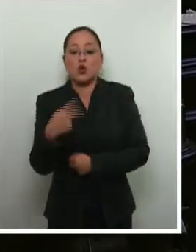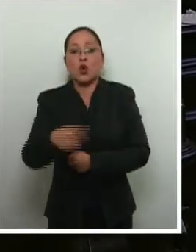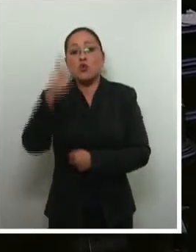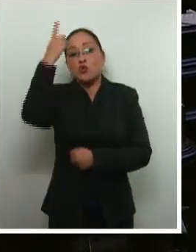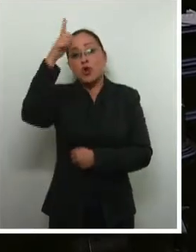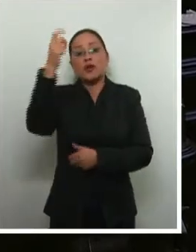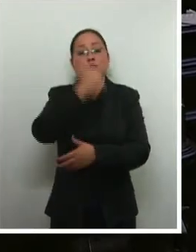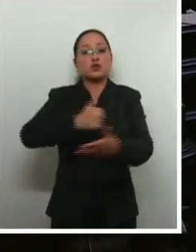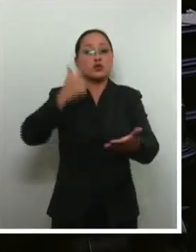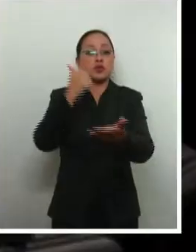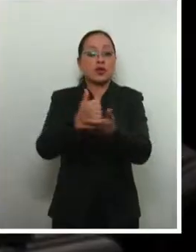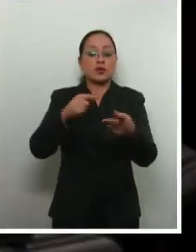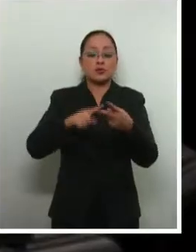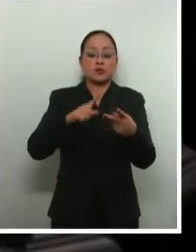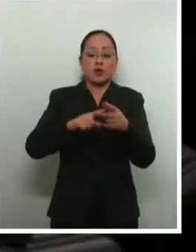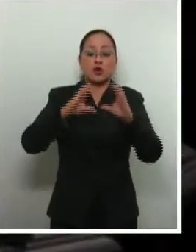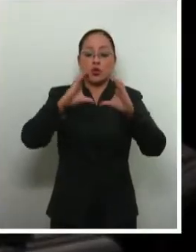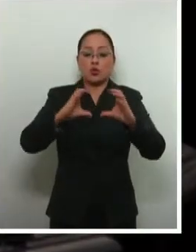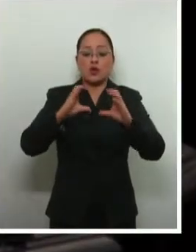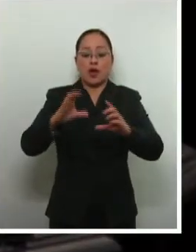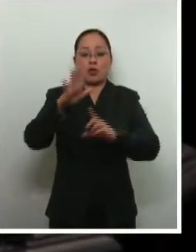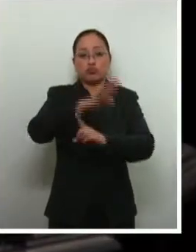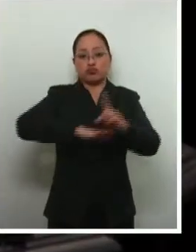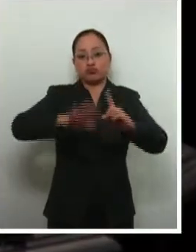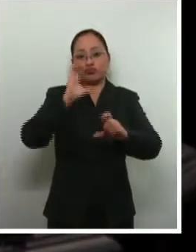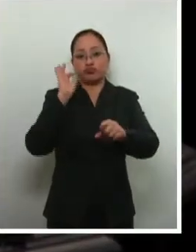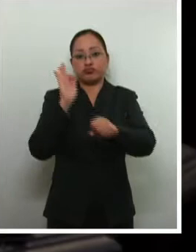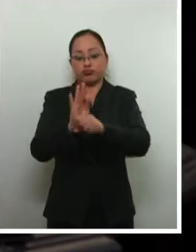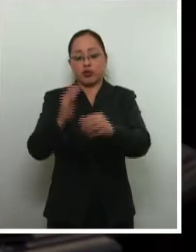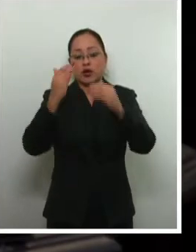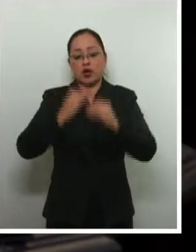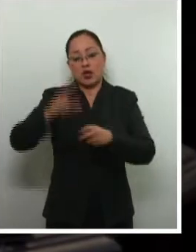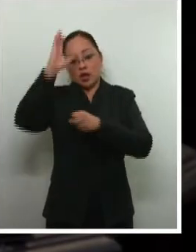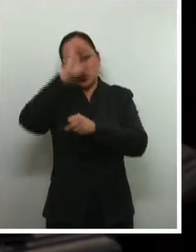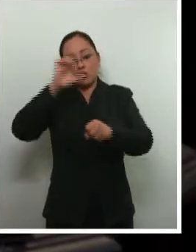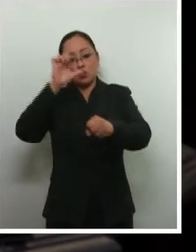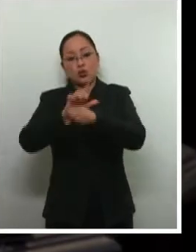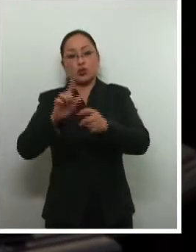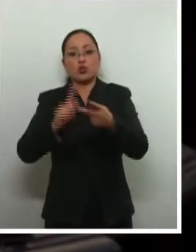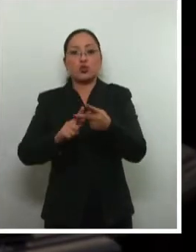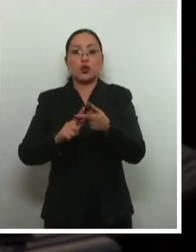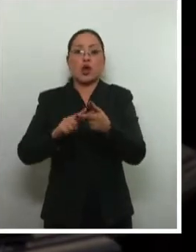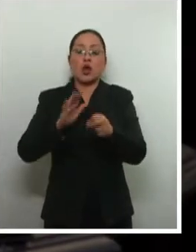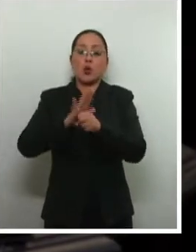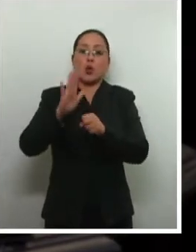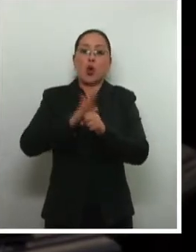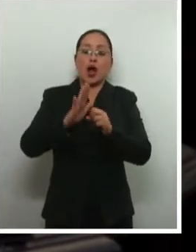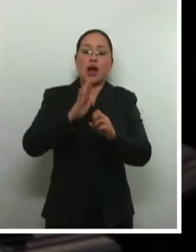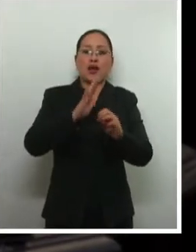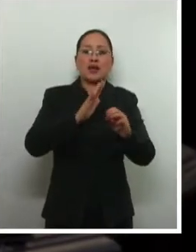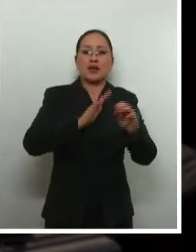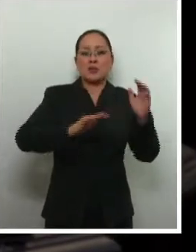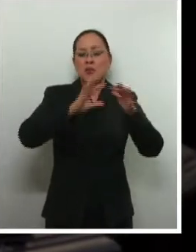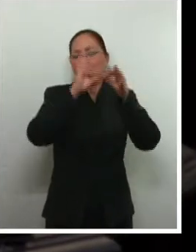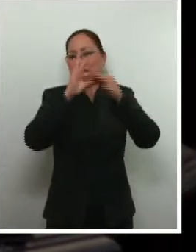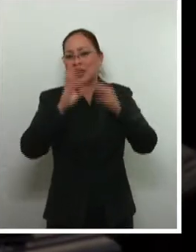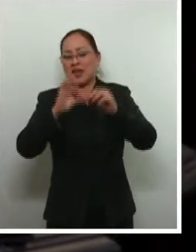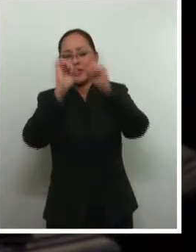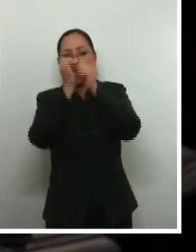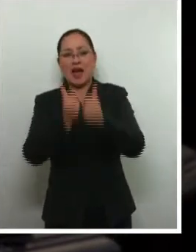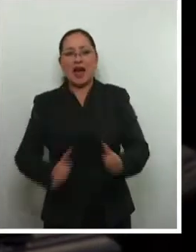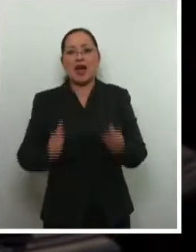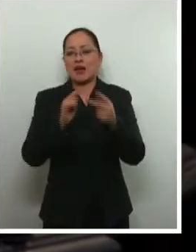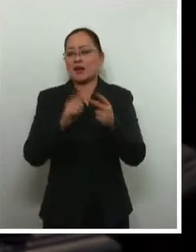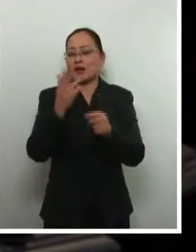ciudad, a la preservación del mismo, de su cultura, de sus monumentos, de su arte, de